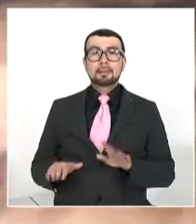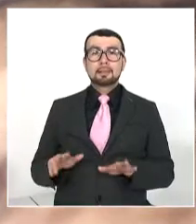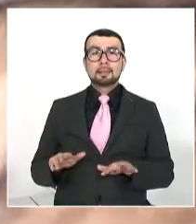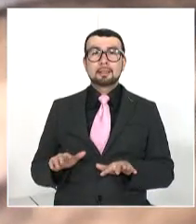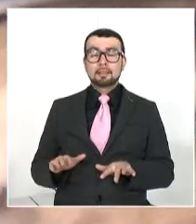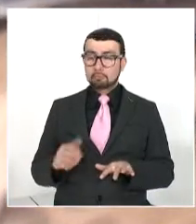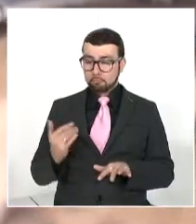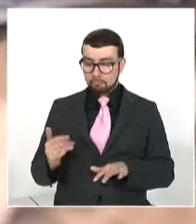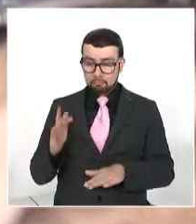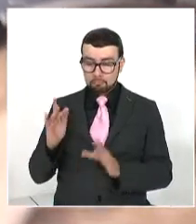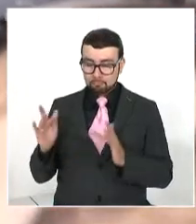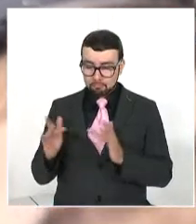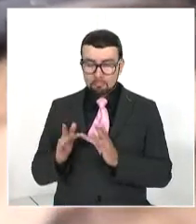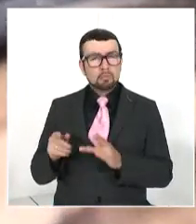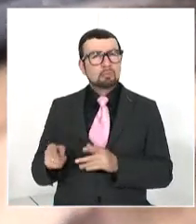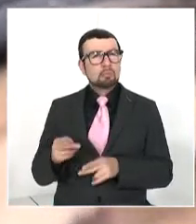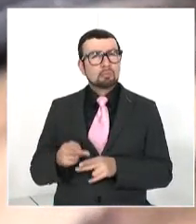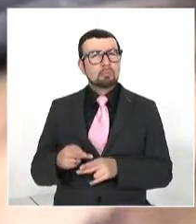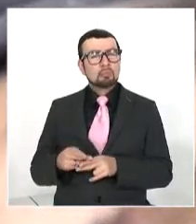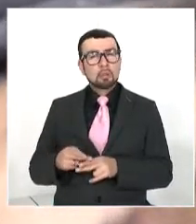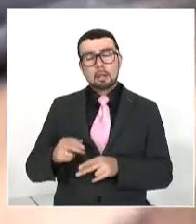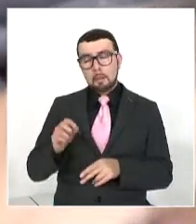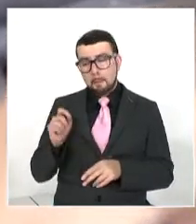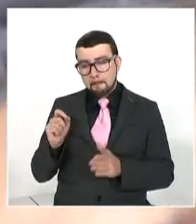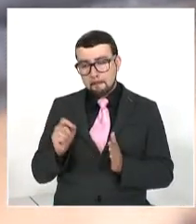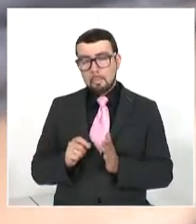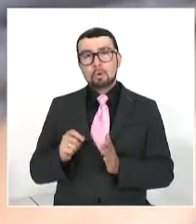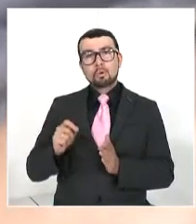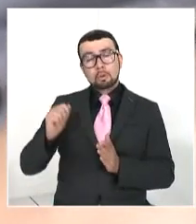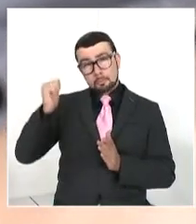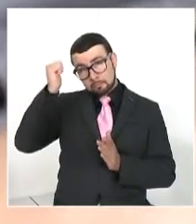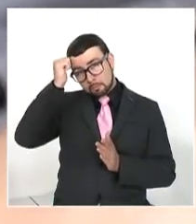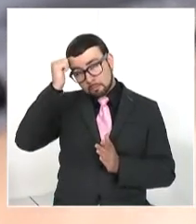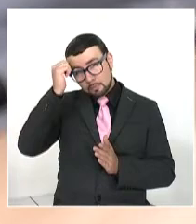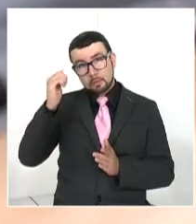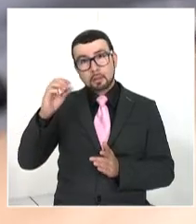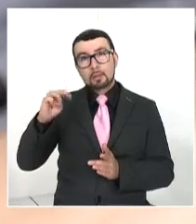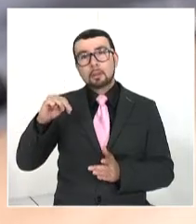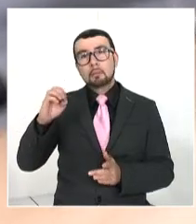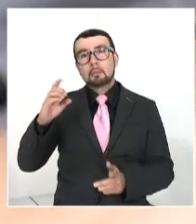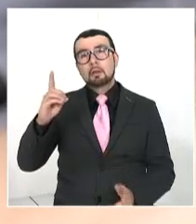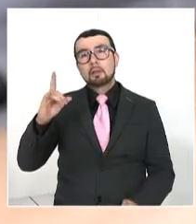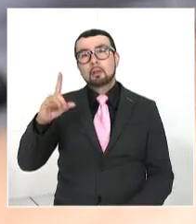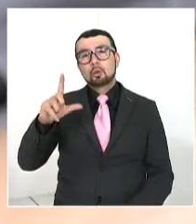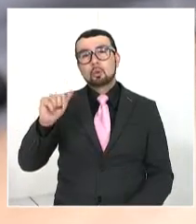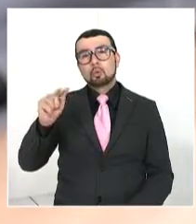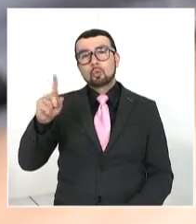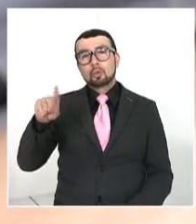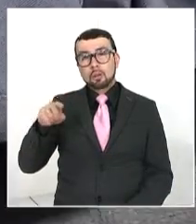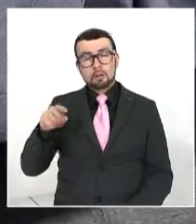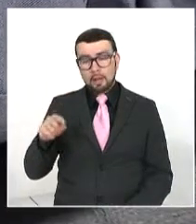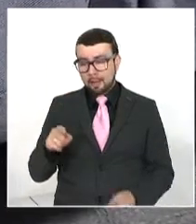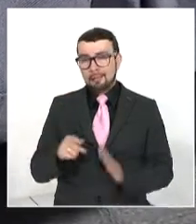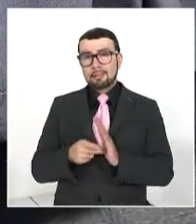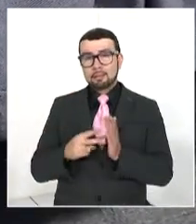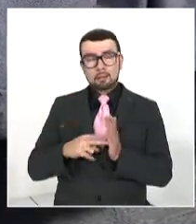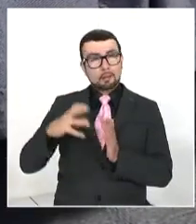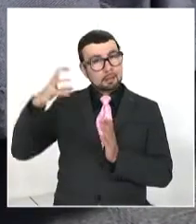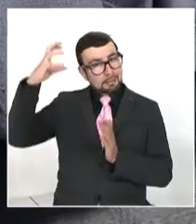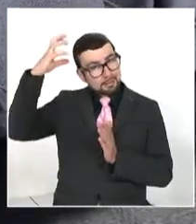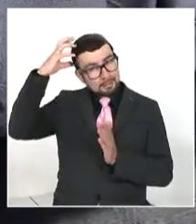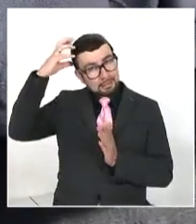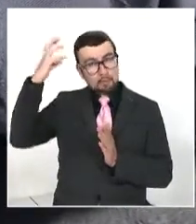es un punto que se llama el punto maestro de las médulas. Las médulas es cerebro, todo lo que tenga que ver con sistema nervioso.